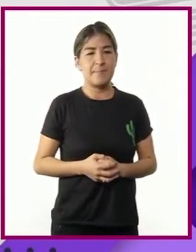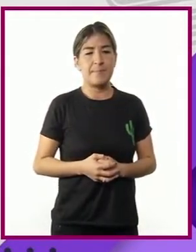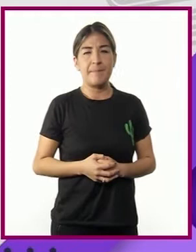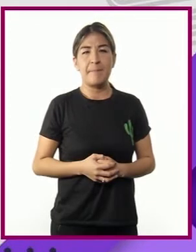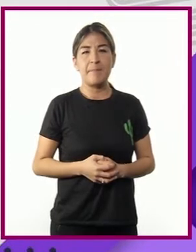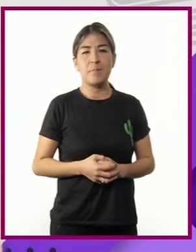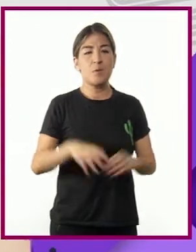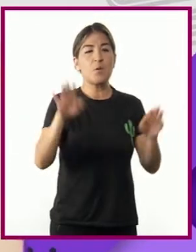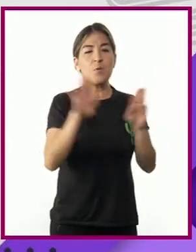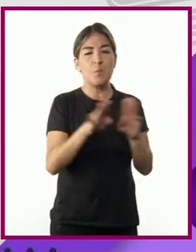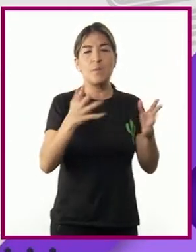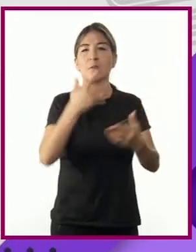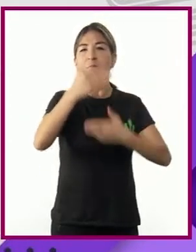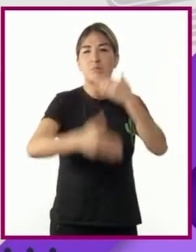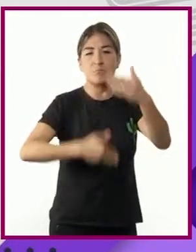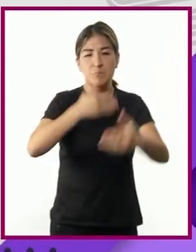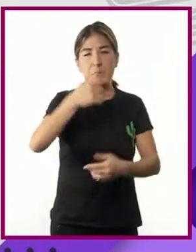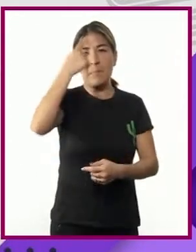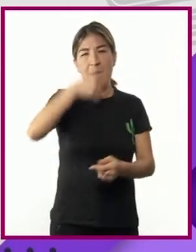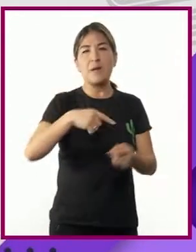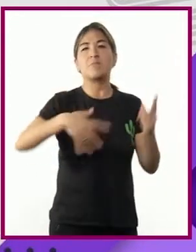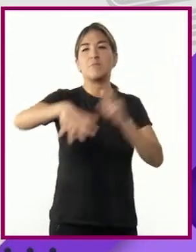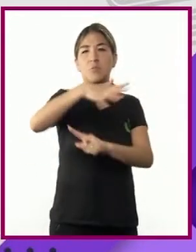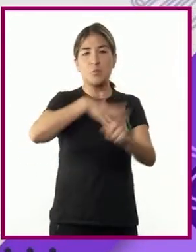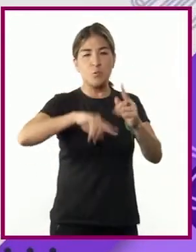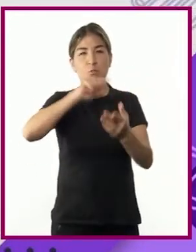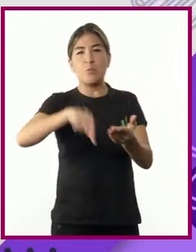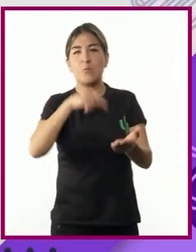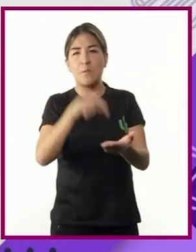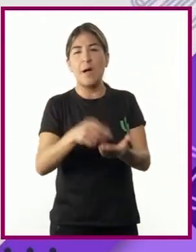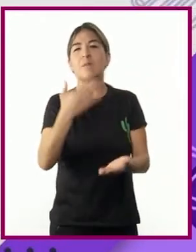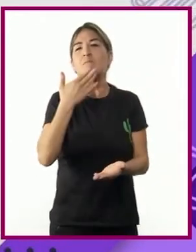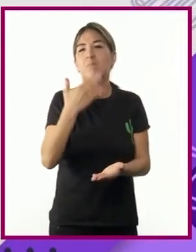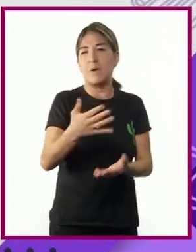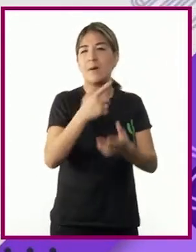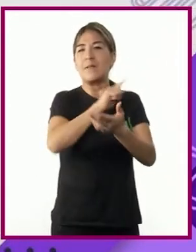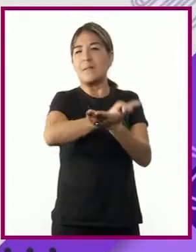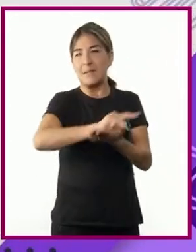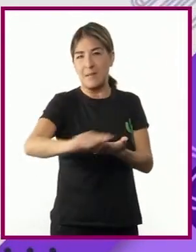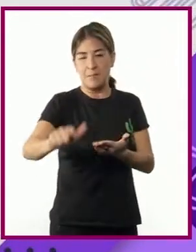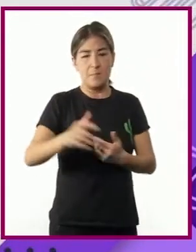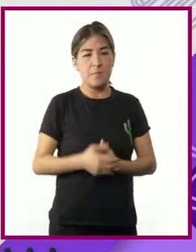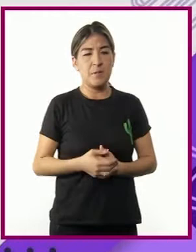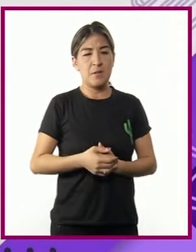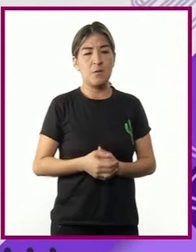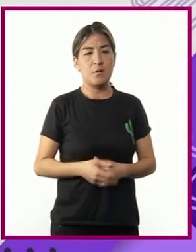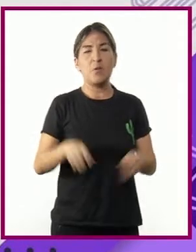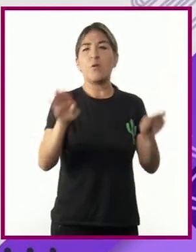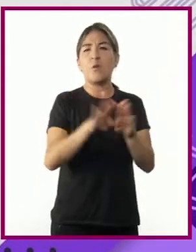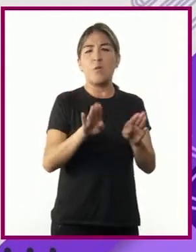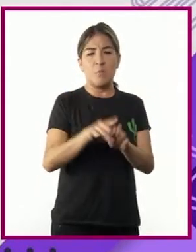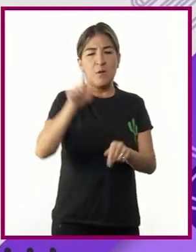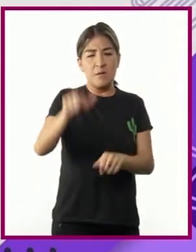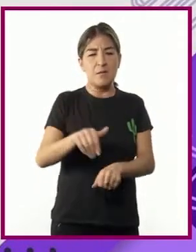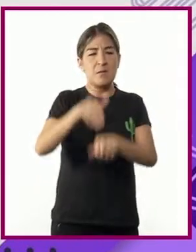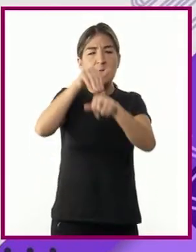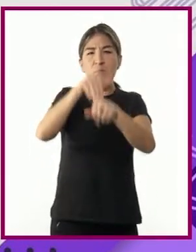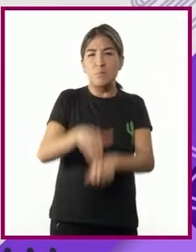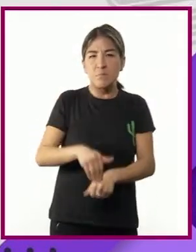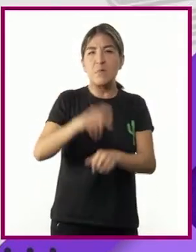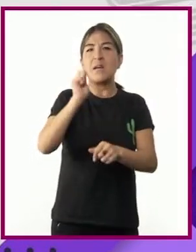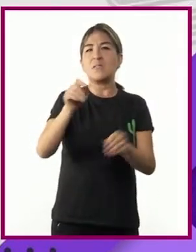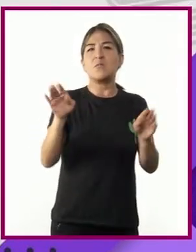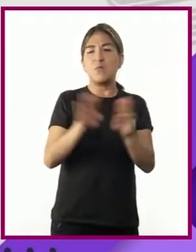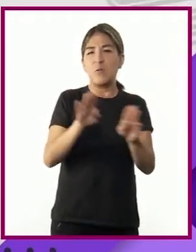al desarrollo y un medio ambiente sostenible, a la desobediencia y a la objeción de